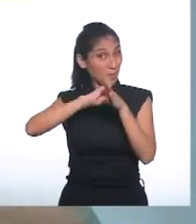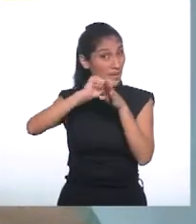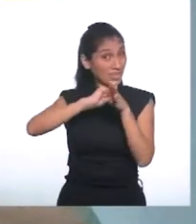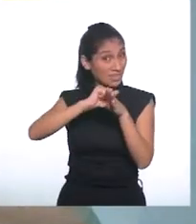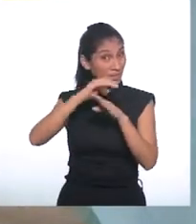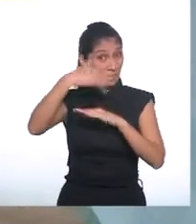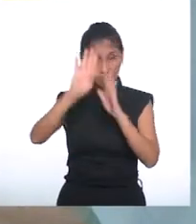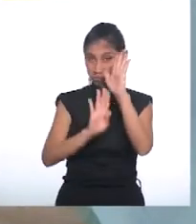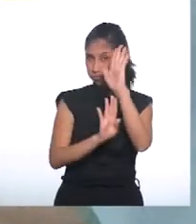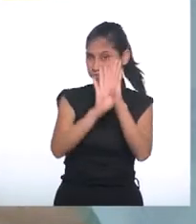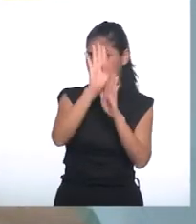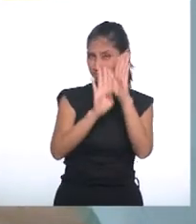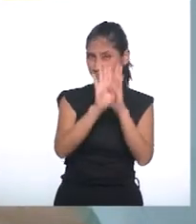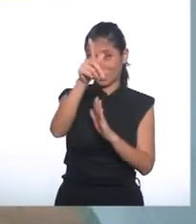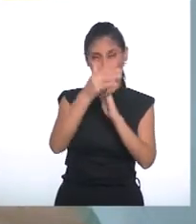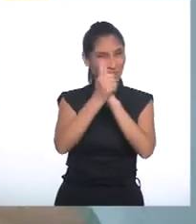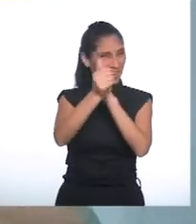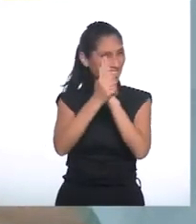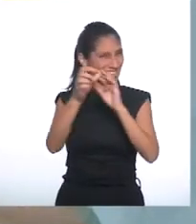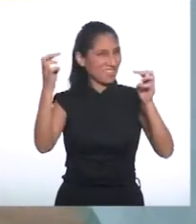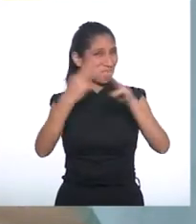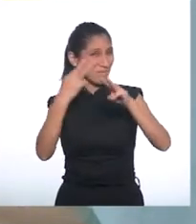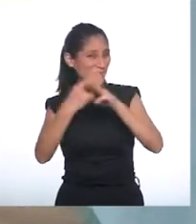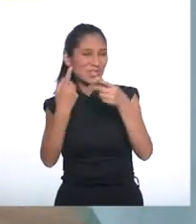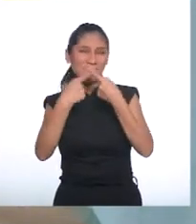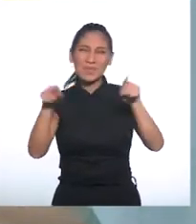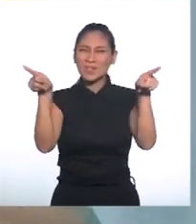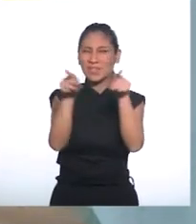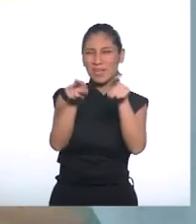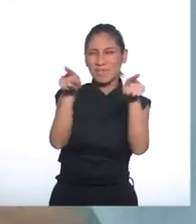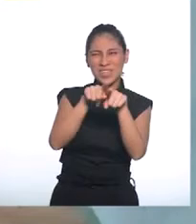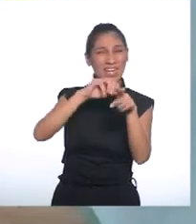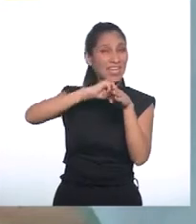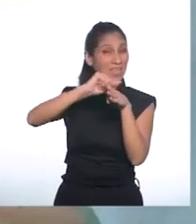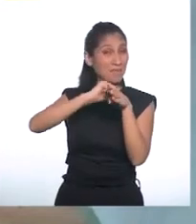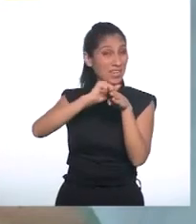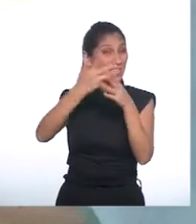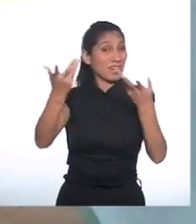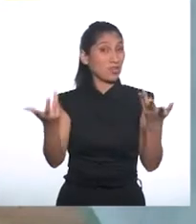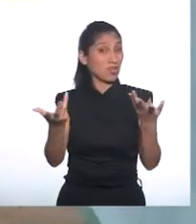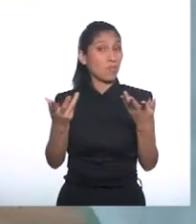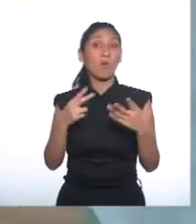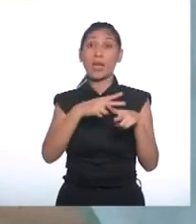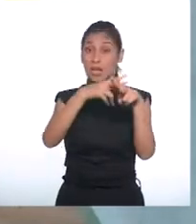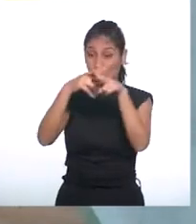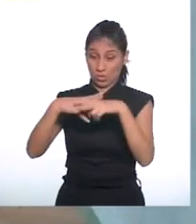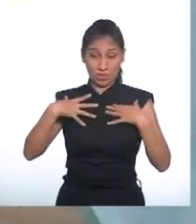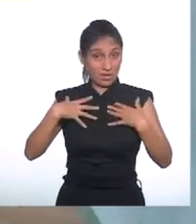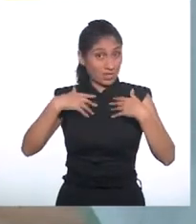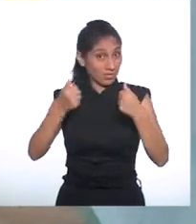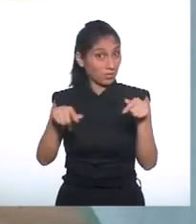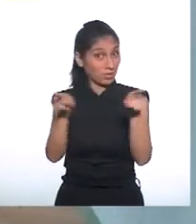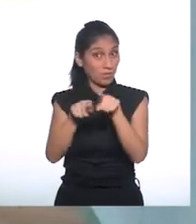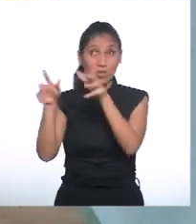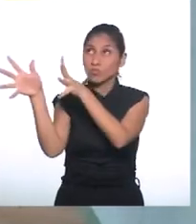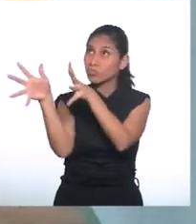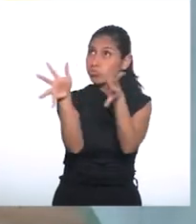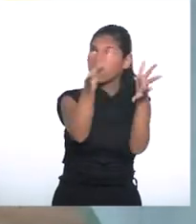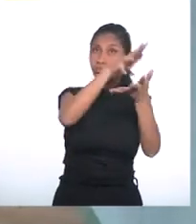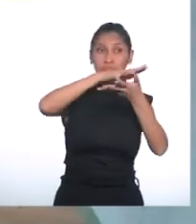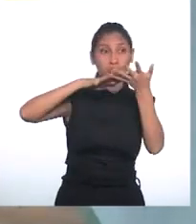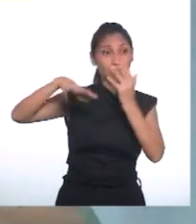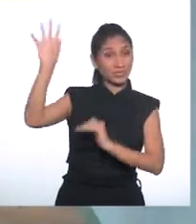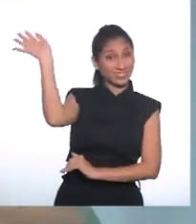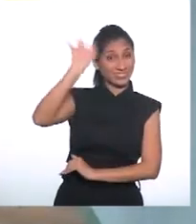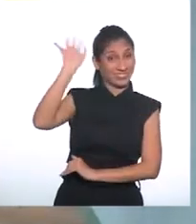para progresar en sus habilidades matemáticas, pero también debemos practicar en el cuidado a nuestra salud y el ambiente. ¡Hasta